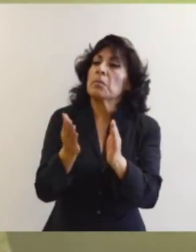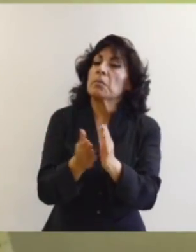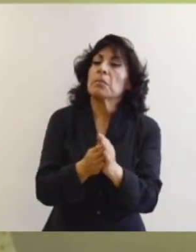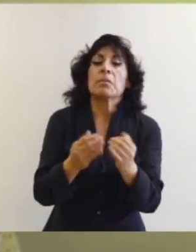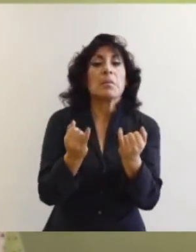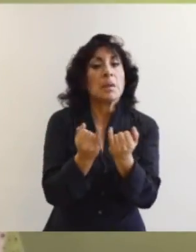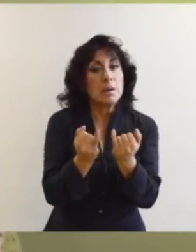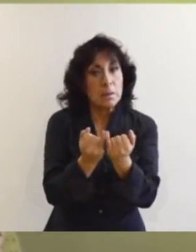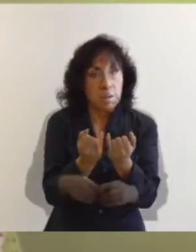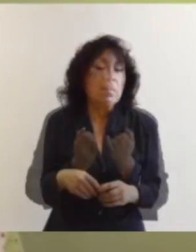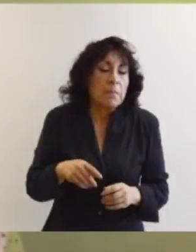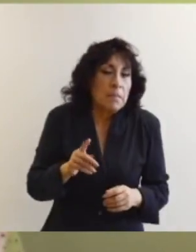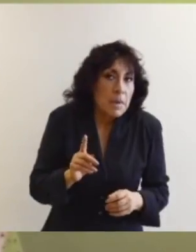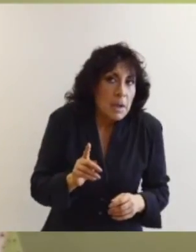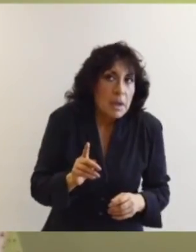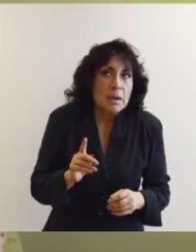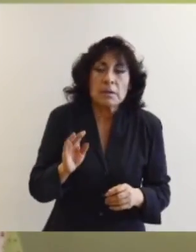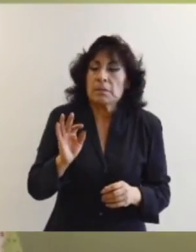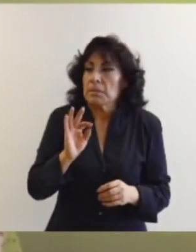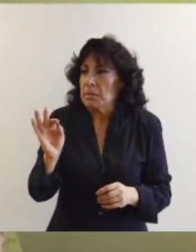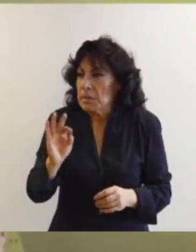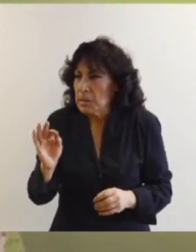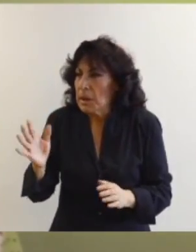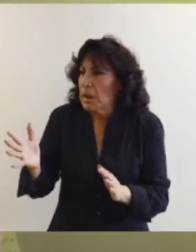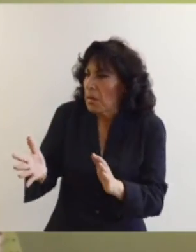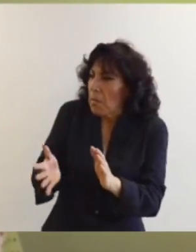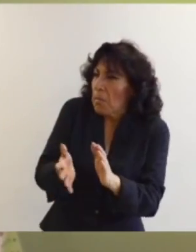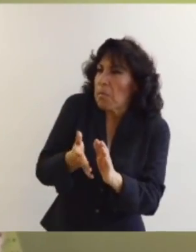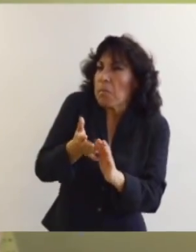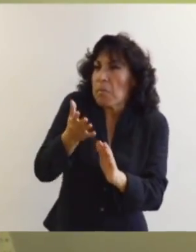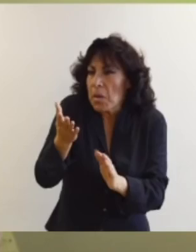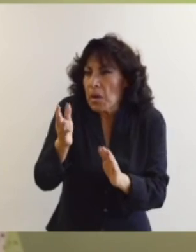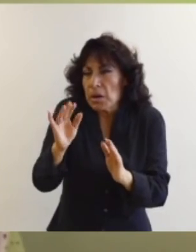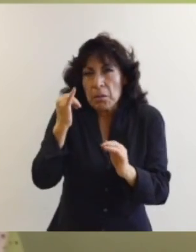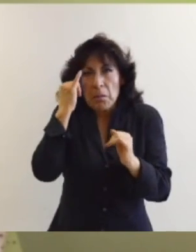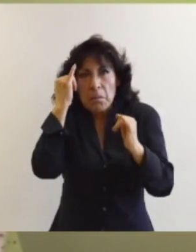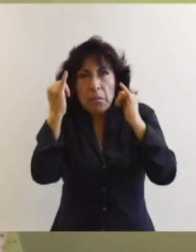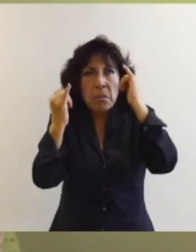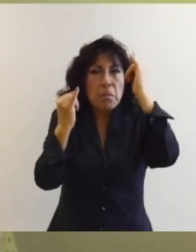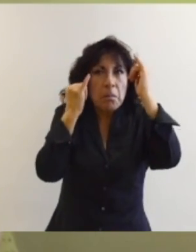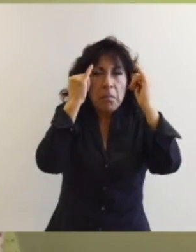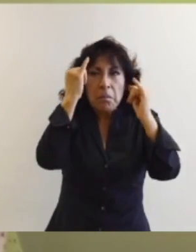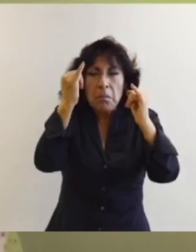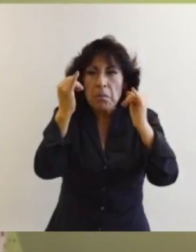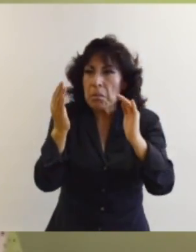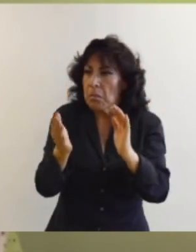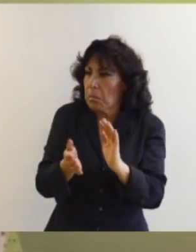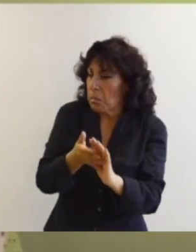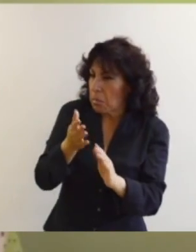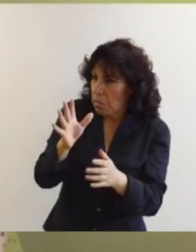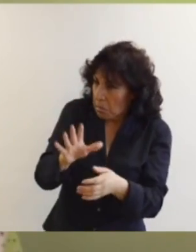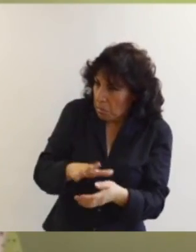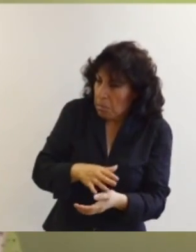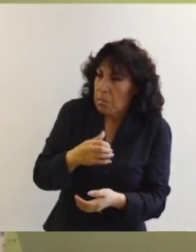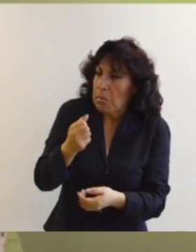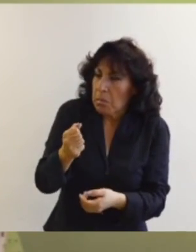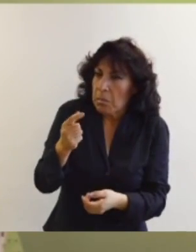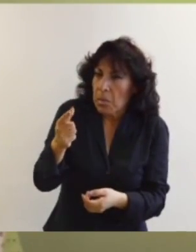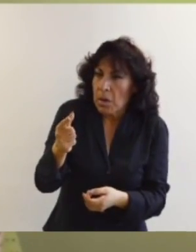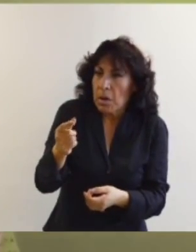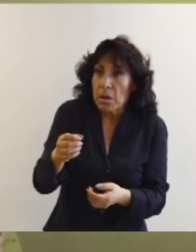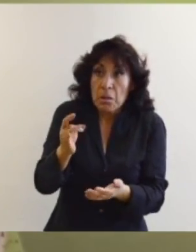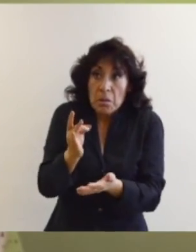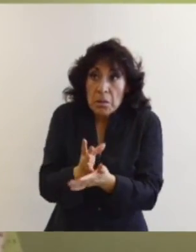Pero admitiendo que logre usted reconstruir imaginariamente a Cuauhtémoc, será una